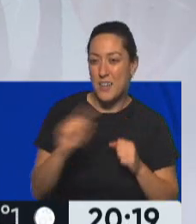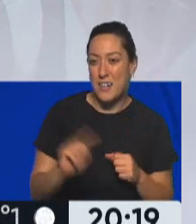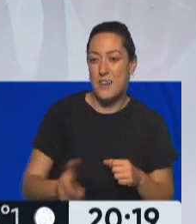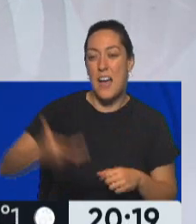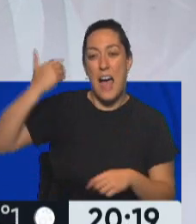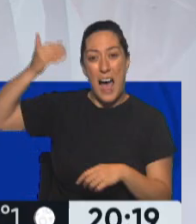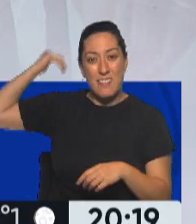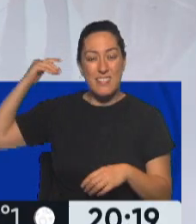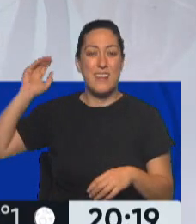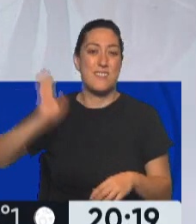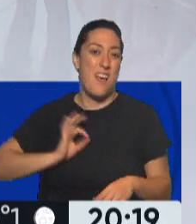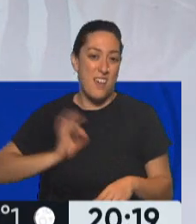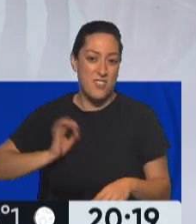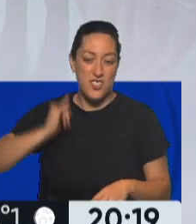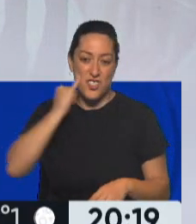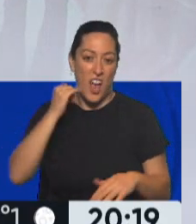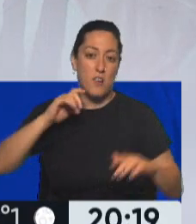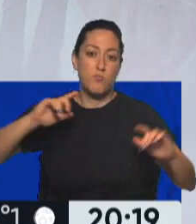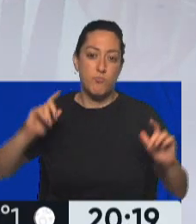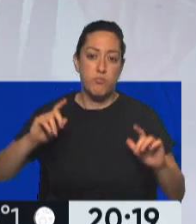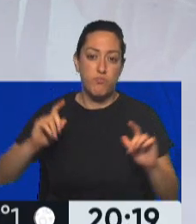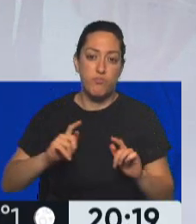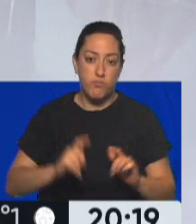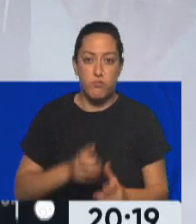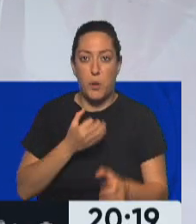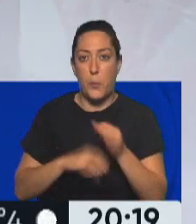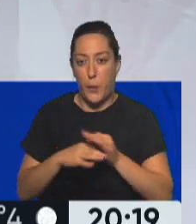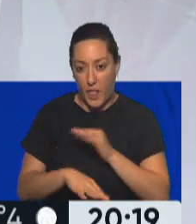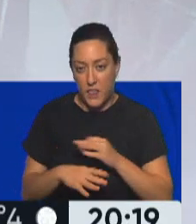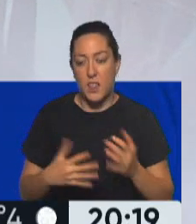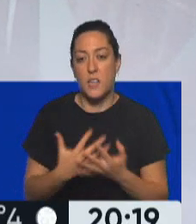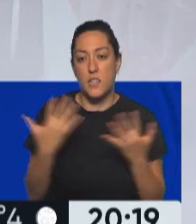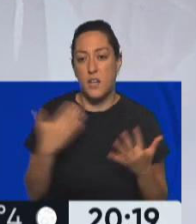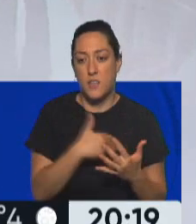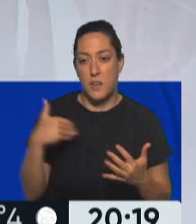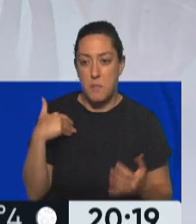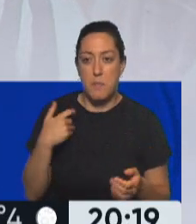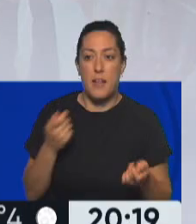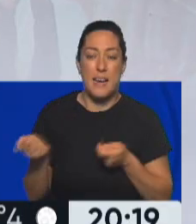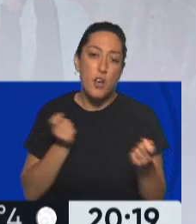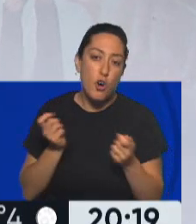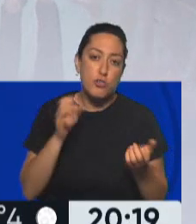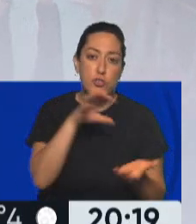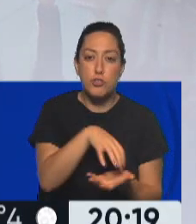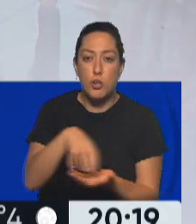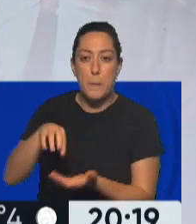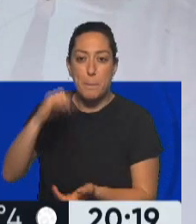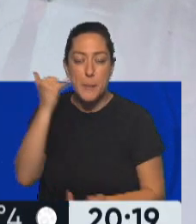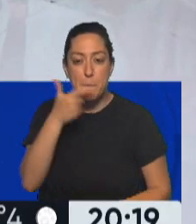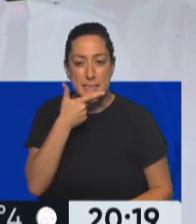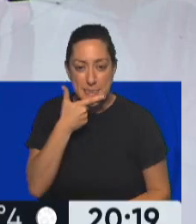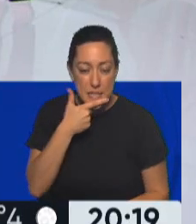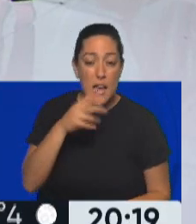ya se venían presentando caída en las ventas por el Día de la Madre en los comercios minoristas pymes. Durante